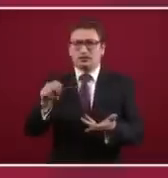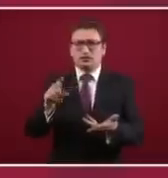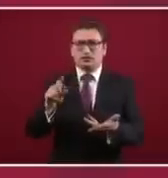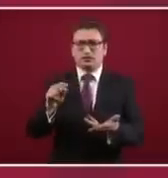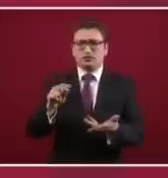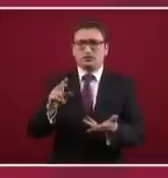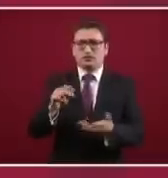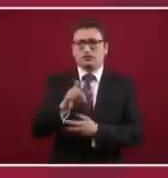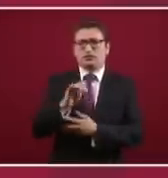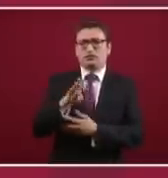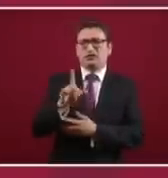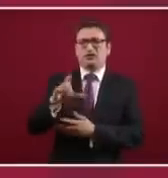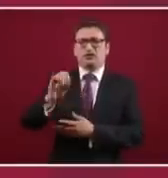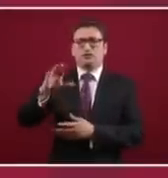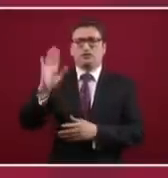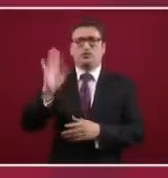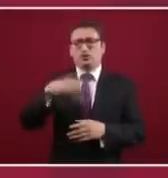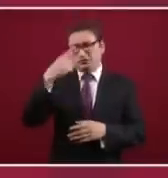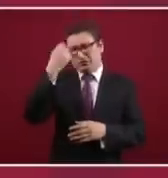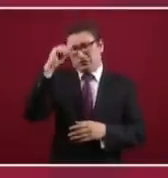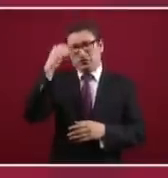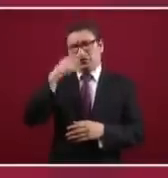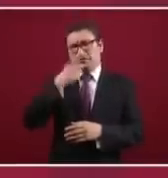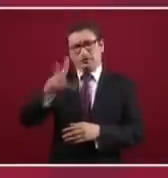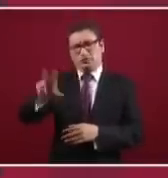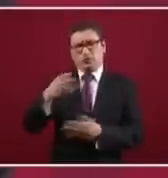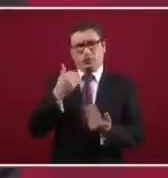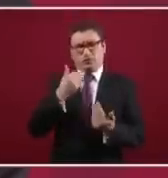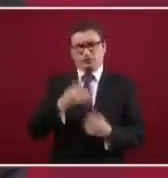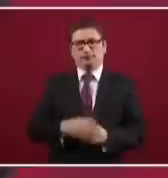además ya no existe según la teología.